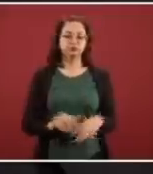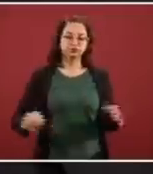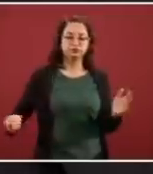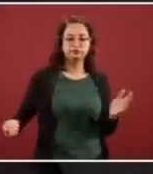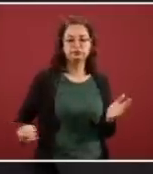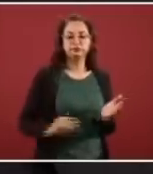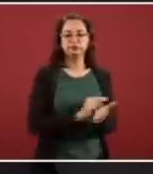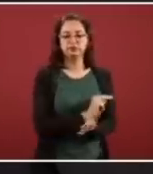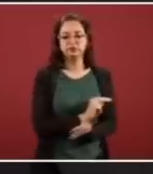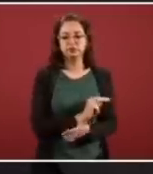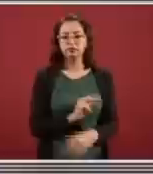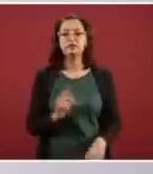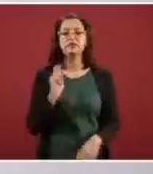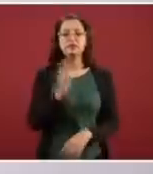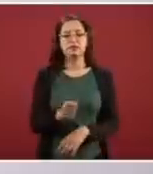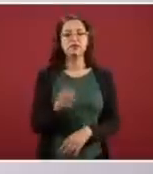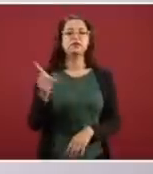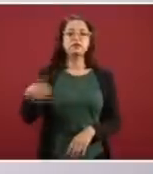de acuerdo.